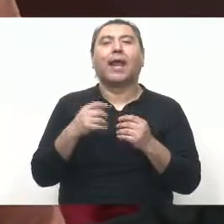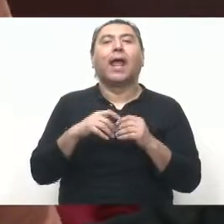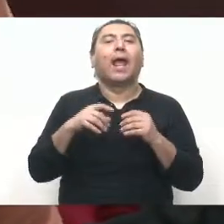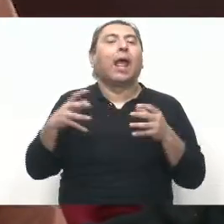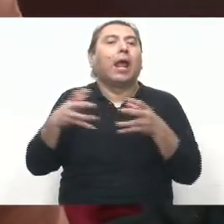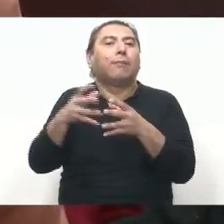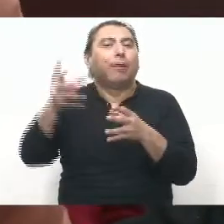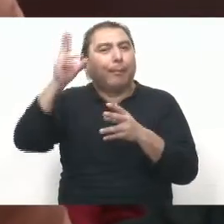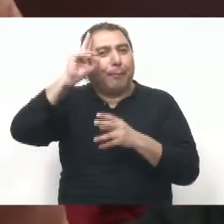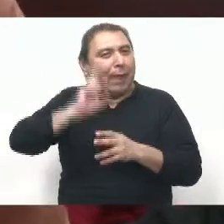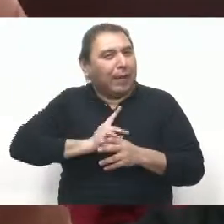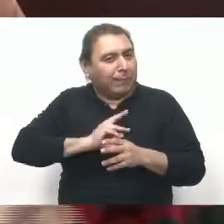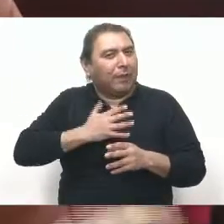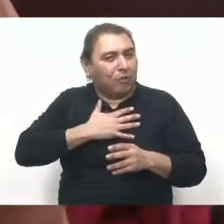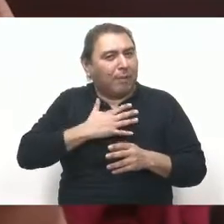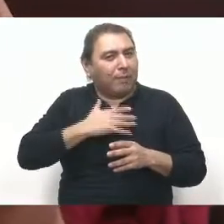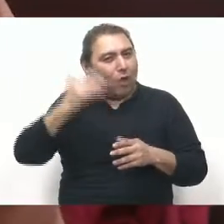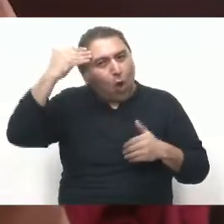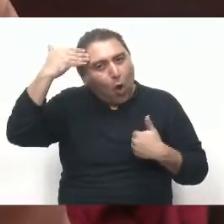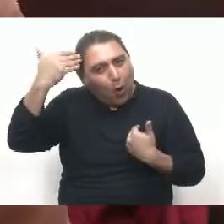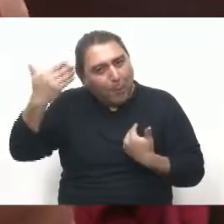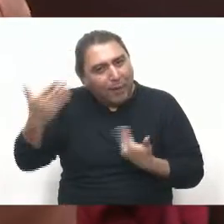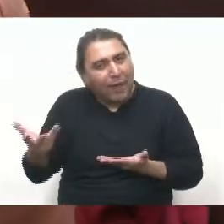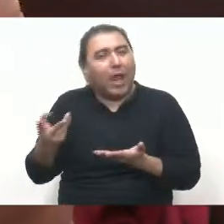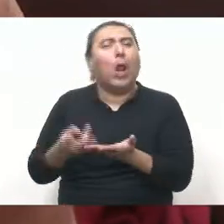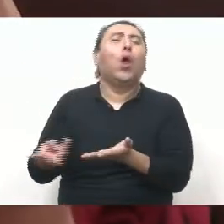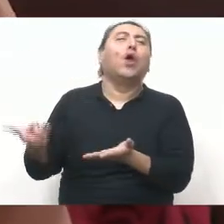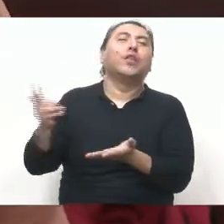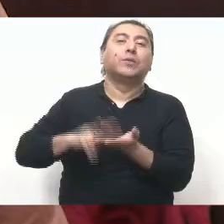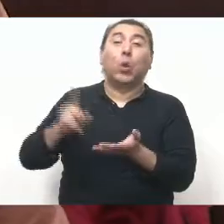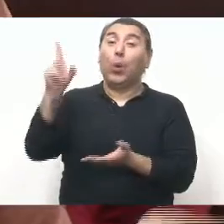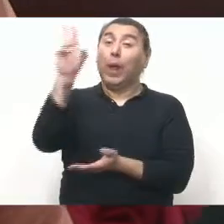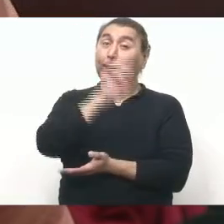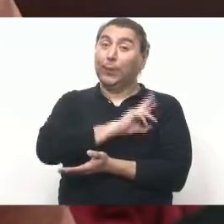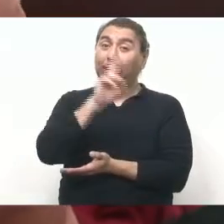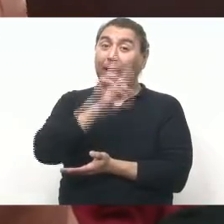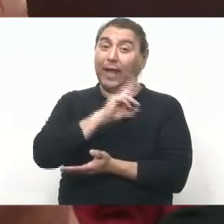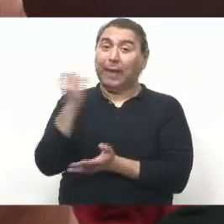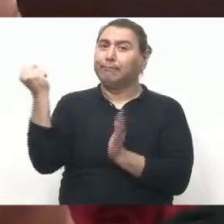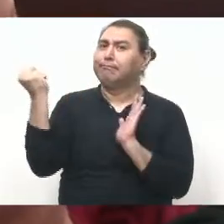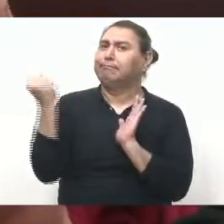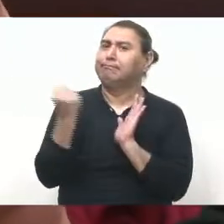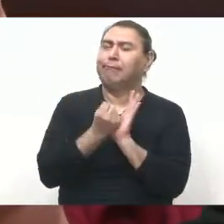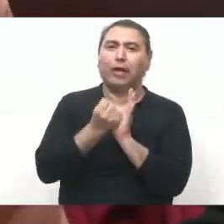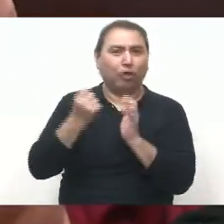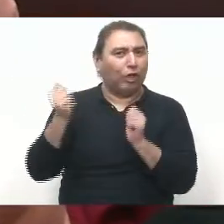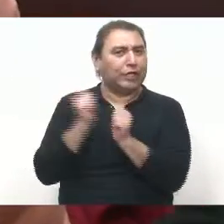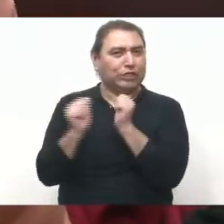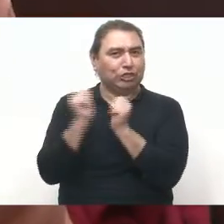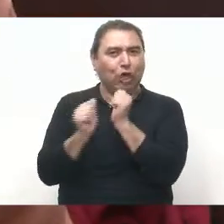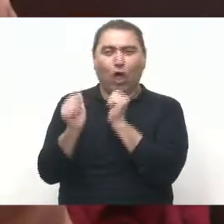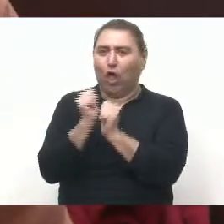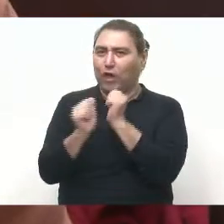este homenaje nuevamente a una mujer que trascendió la historia, que es Eva Perón.